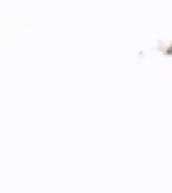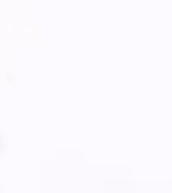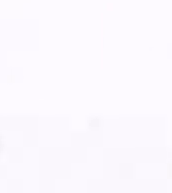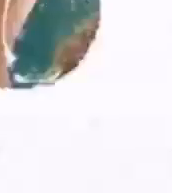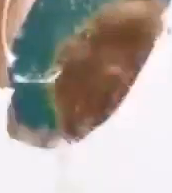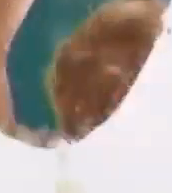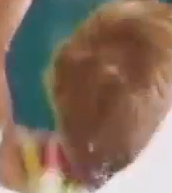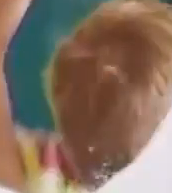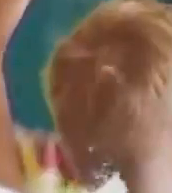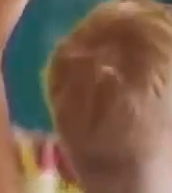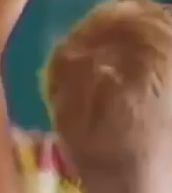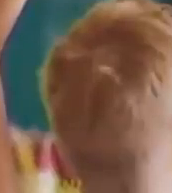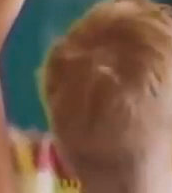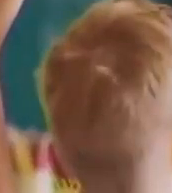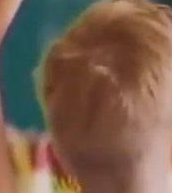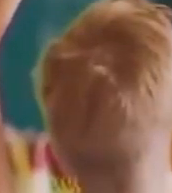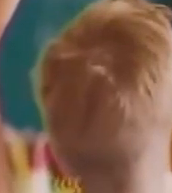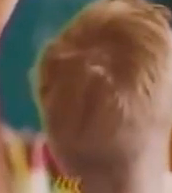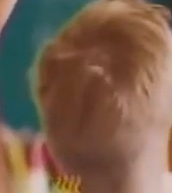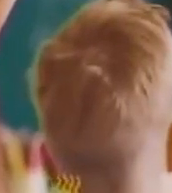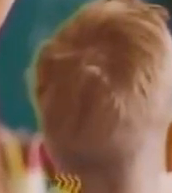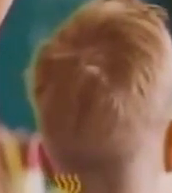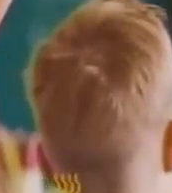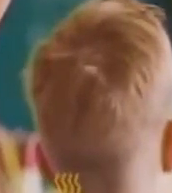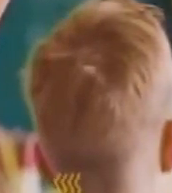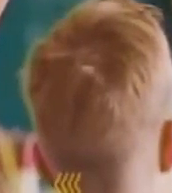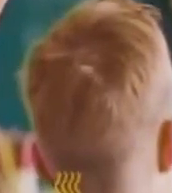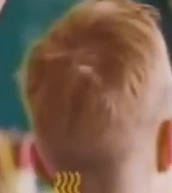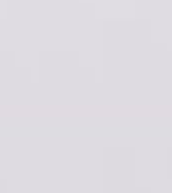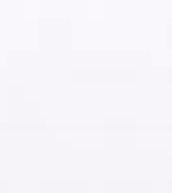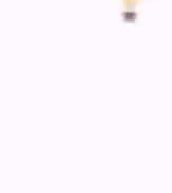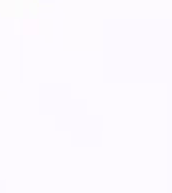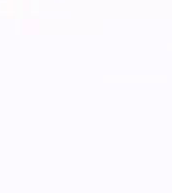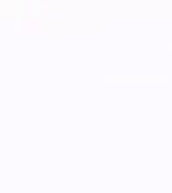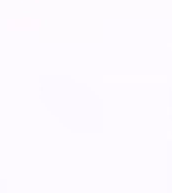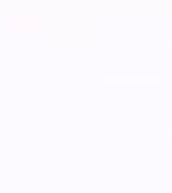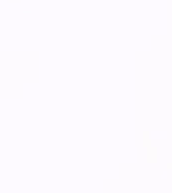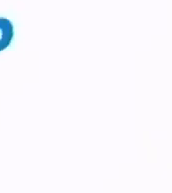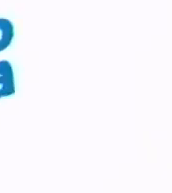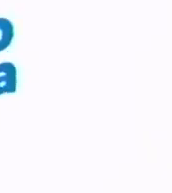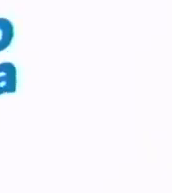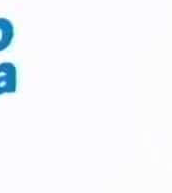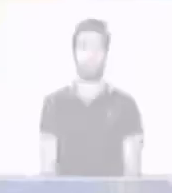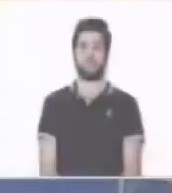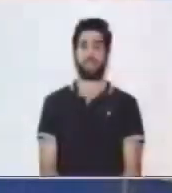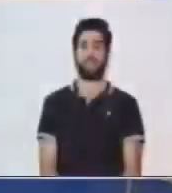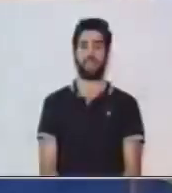A continuación, comunicación y lenguaje, tercero primaria.